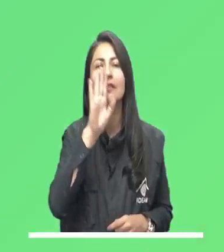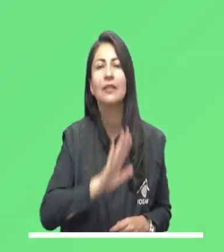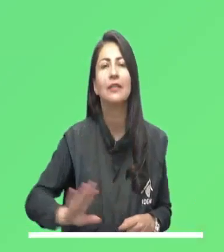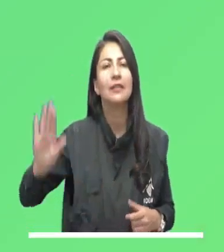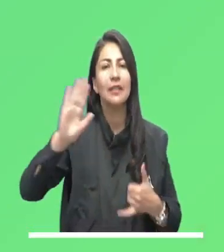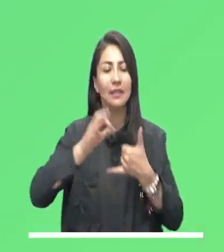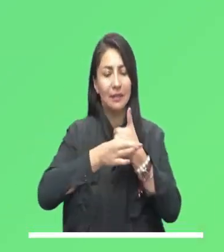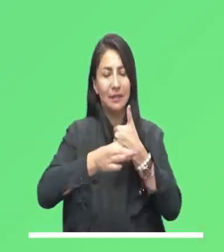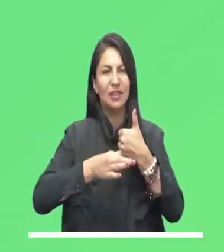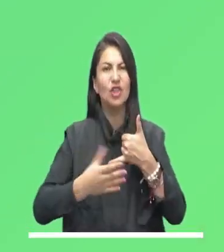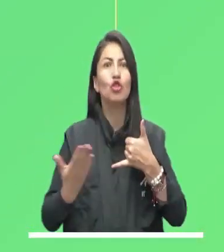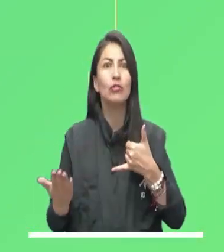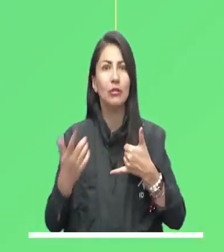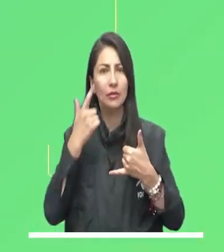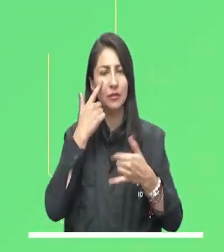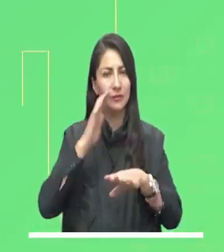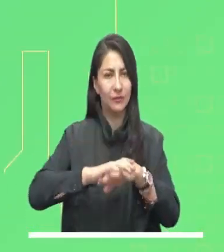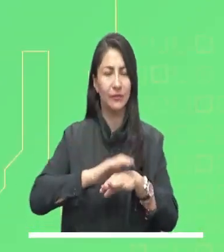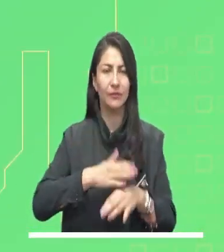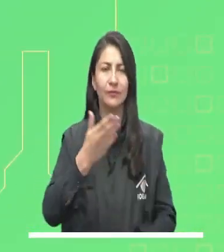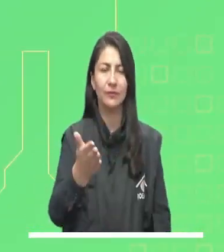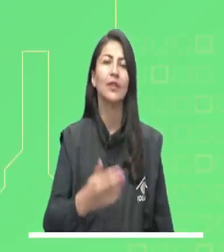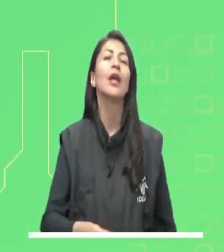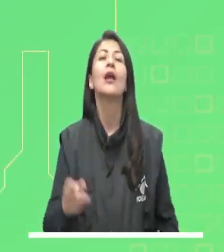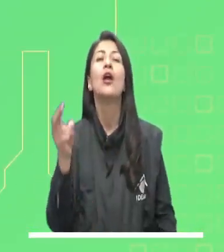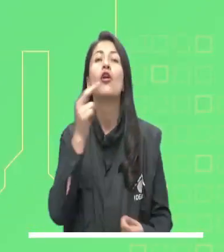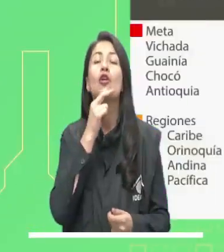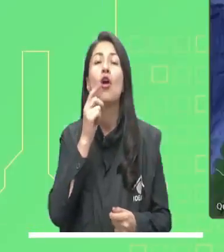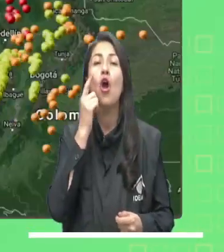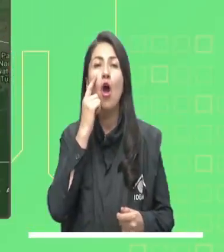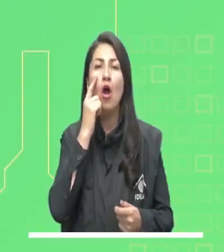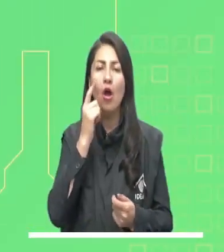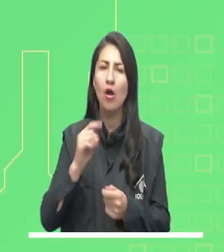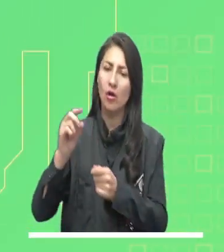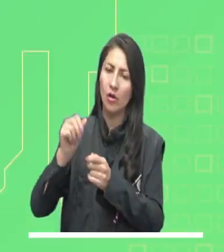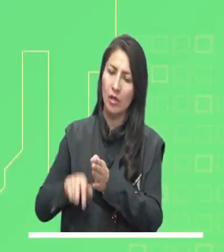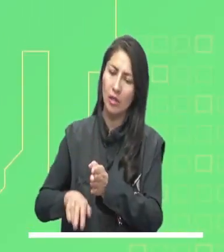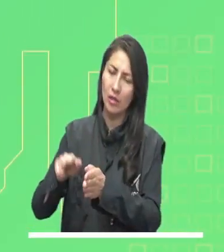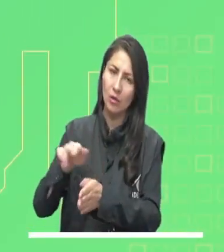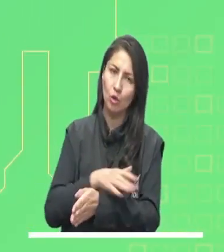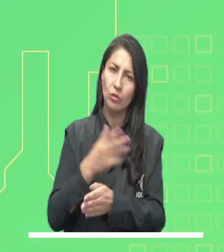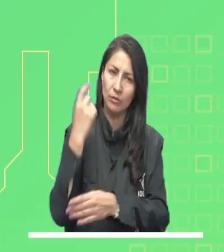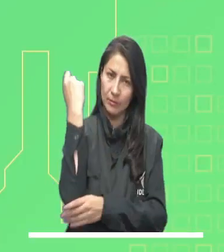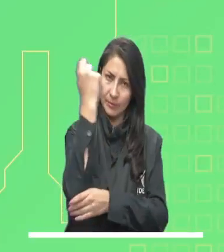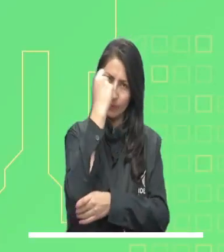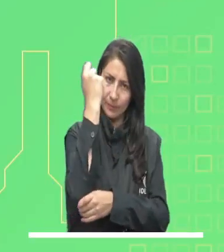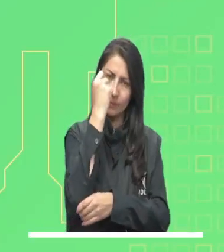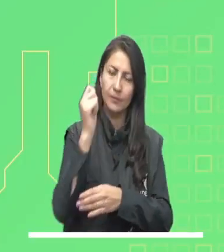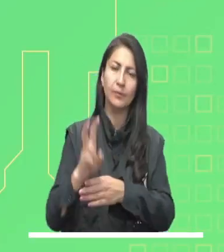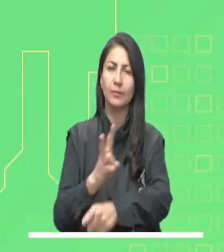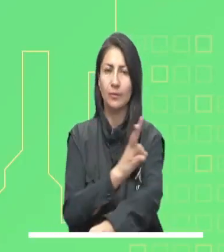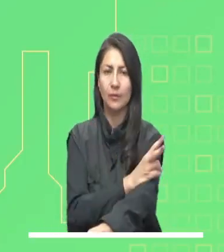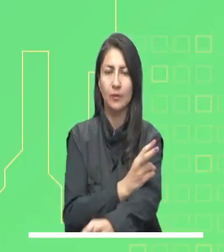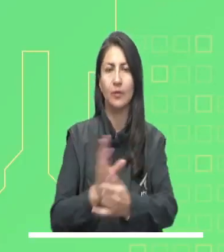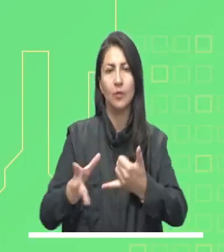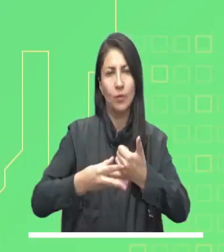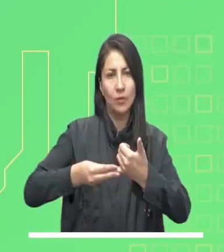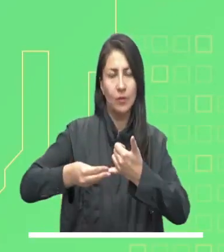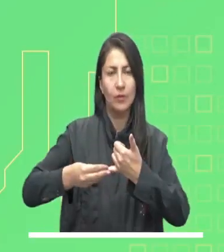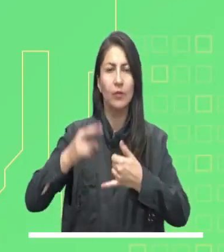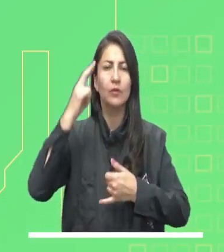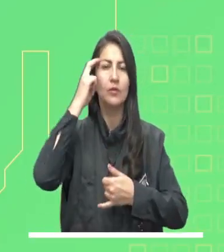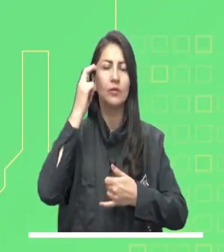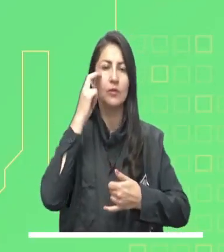Mucha atención a las principales alertas a nivel nacional. Alerta roja por desbordamientos en ríos de Meta,